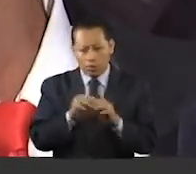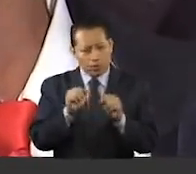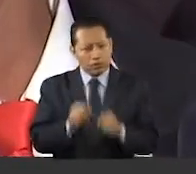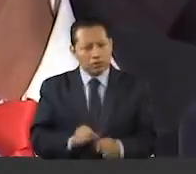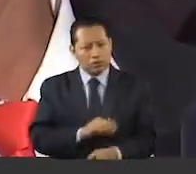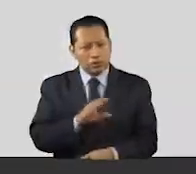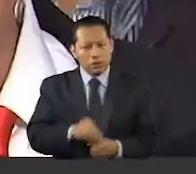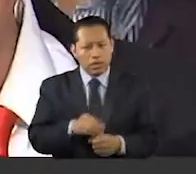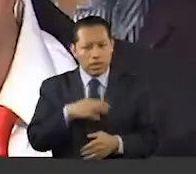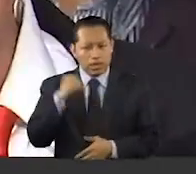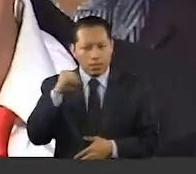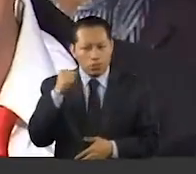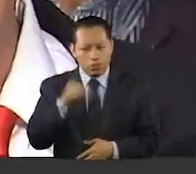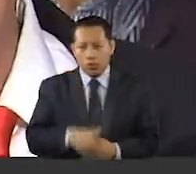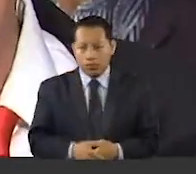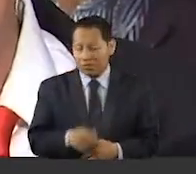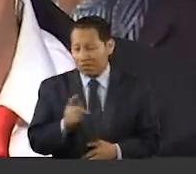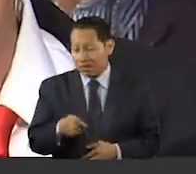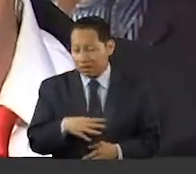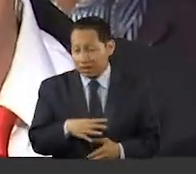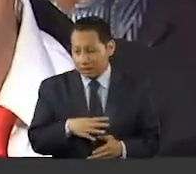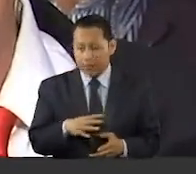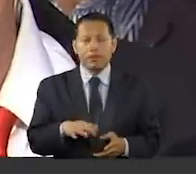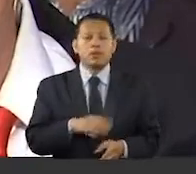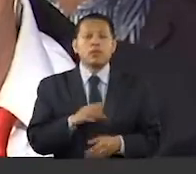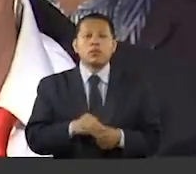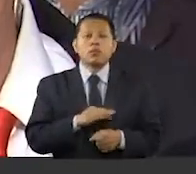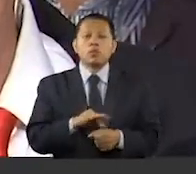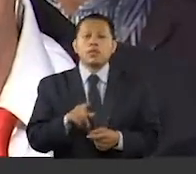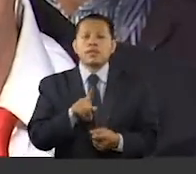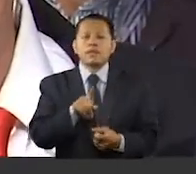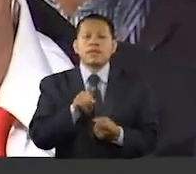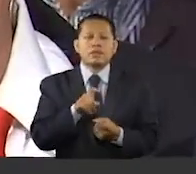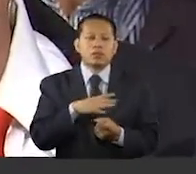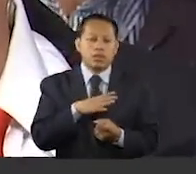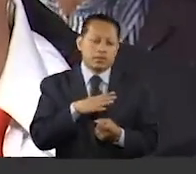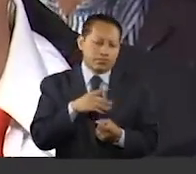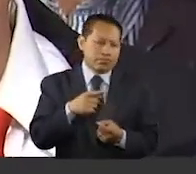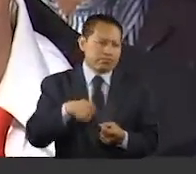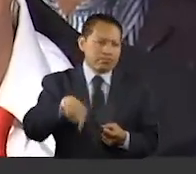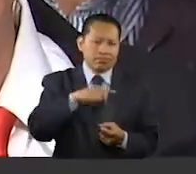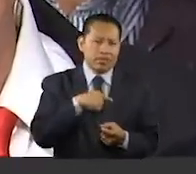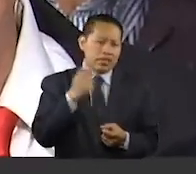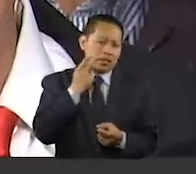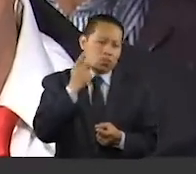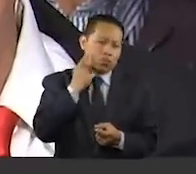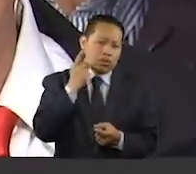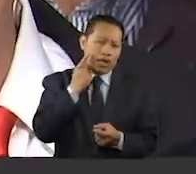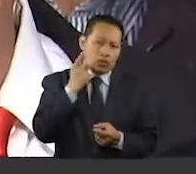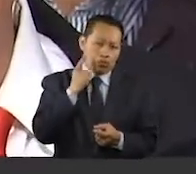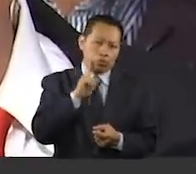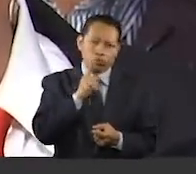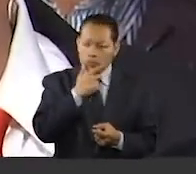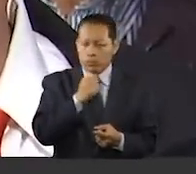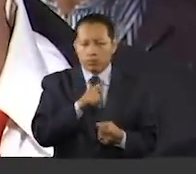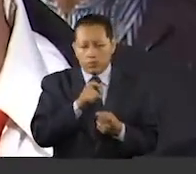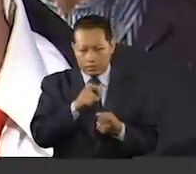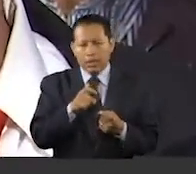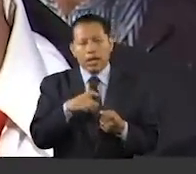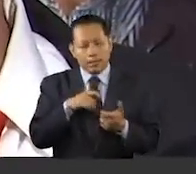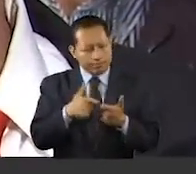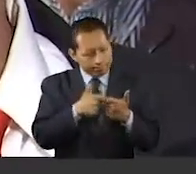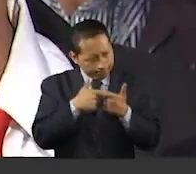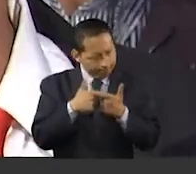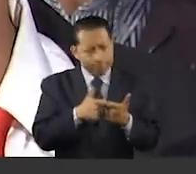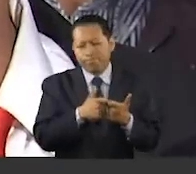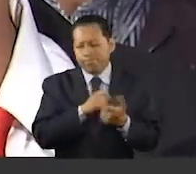duras Acapulco forma parte de los ingresos directos que tienen las y los diputados lo hacemos de manera solidaria pero también de